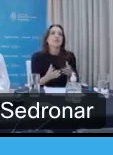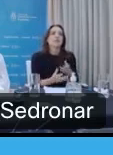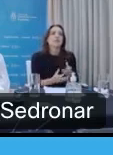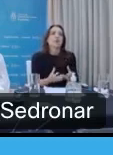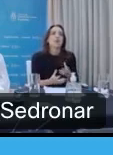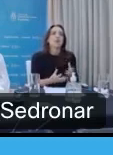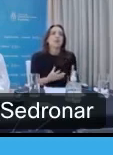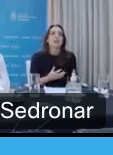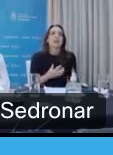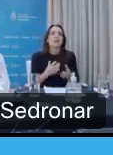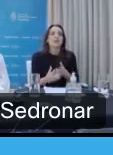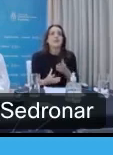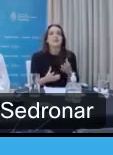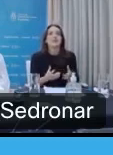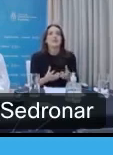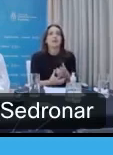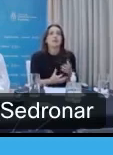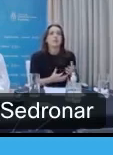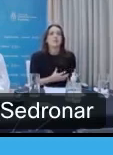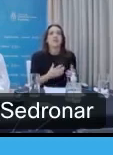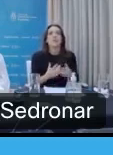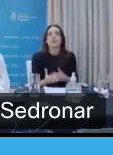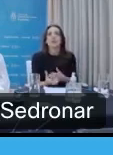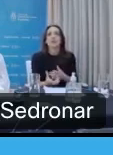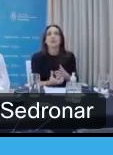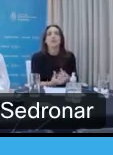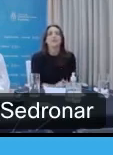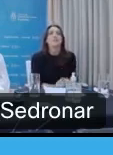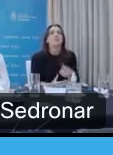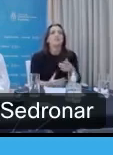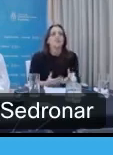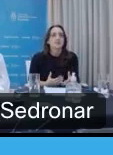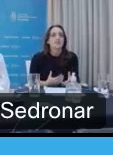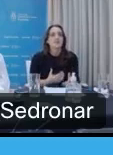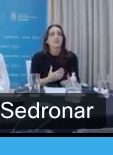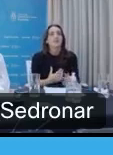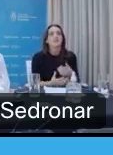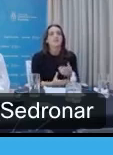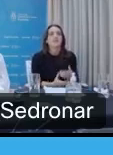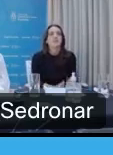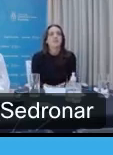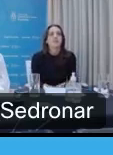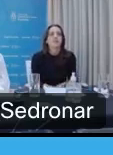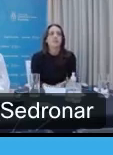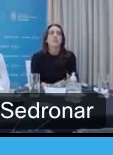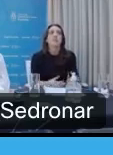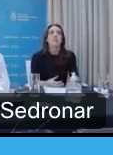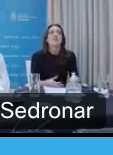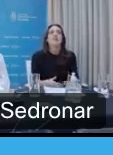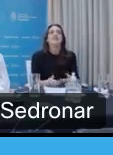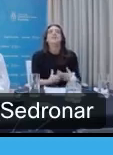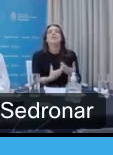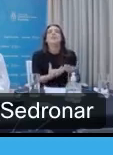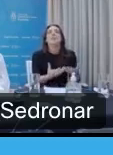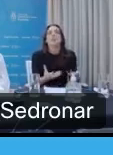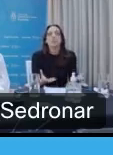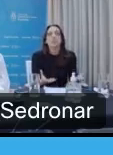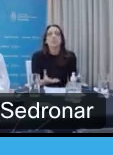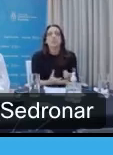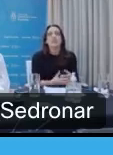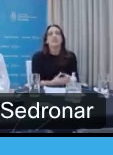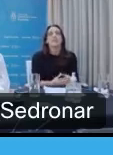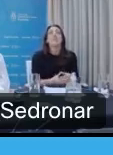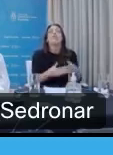alguno que pone alguna palabra ahí, intenta acompañarlo, cuidarlo, ¿no? Desistir de esa decisión de que se vuelva manejando. Bueno, existen un